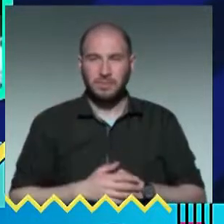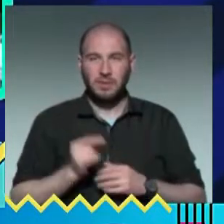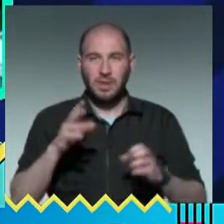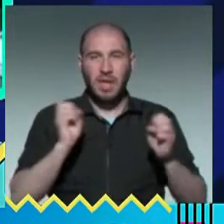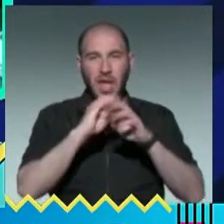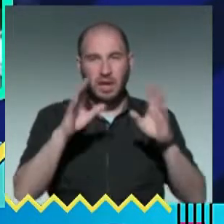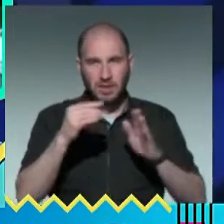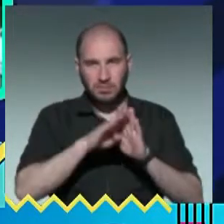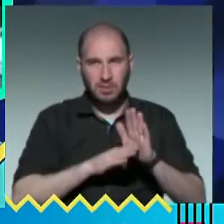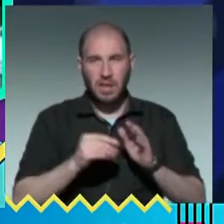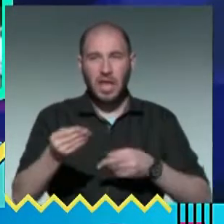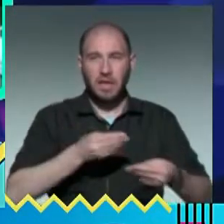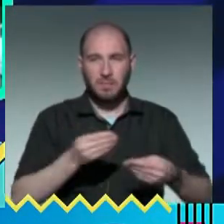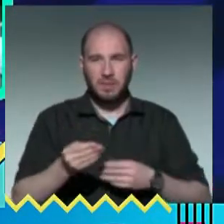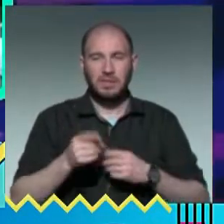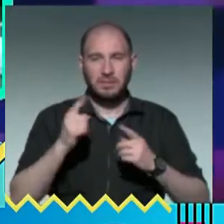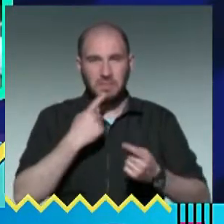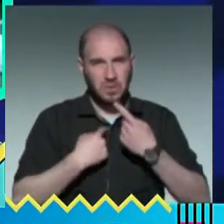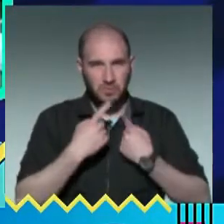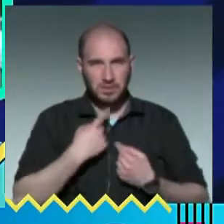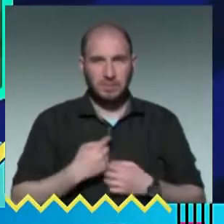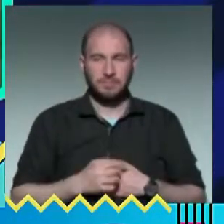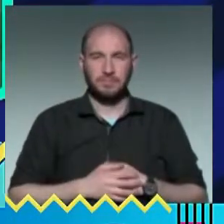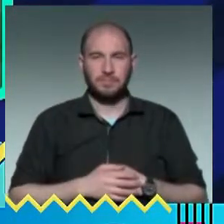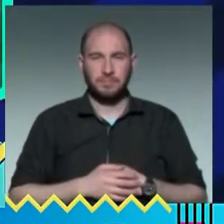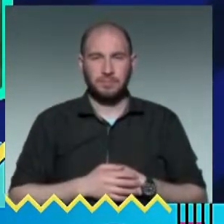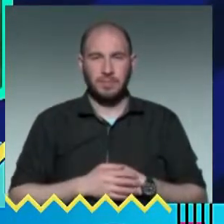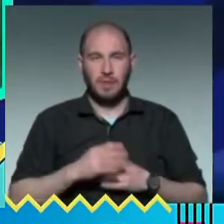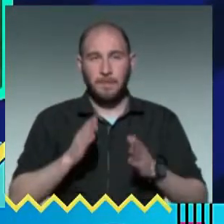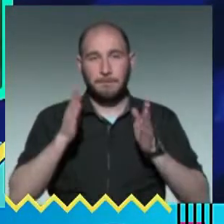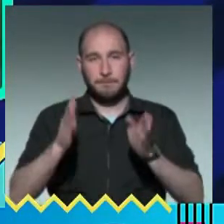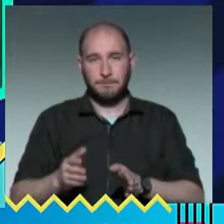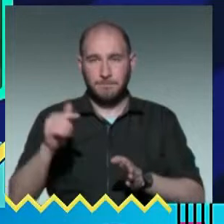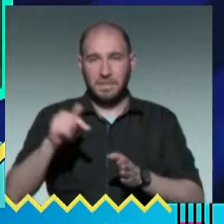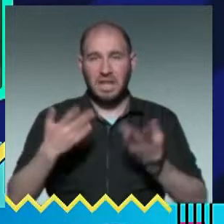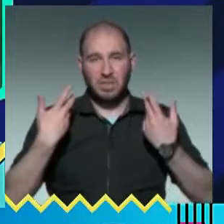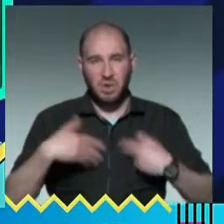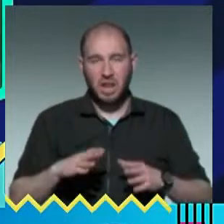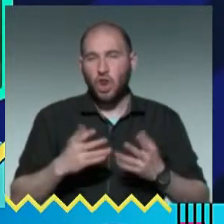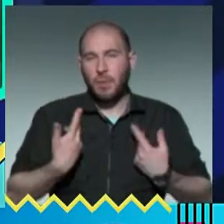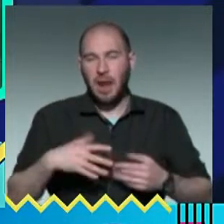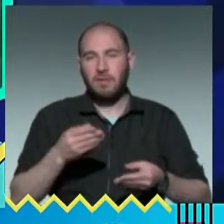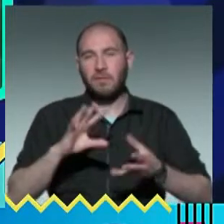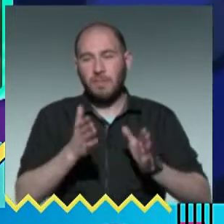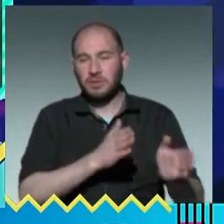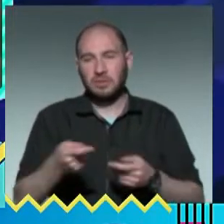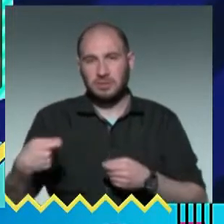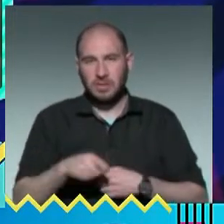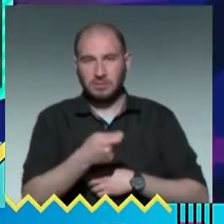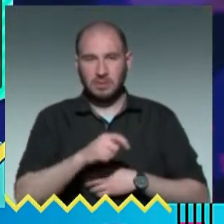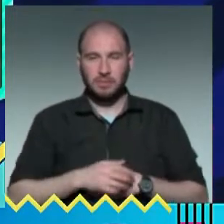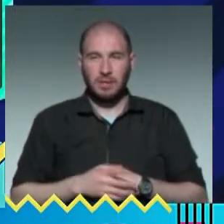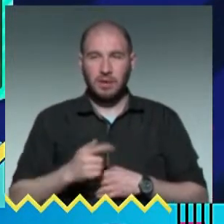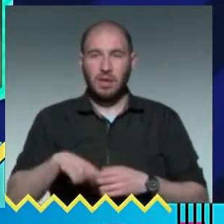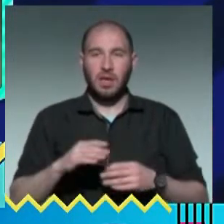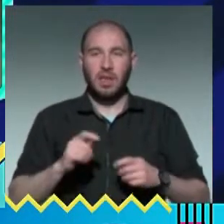aclarar algunas otras cosas. Las empresas también han hecho algunas consultas. Es una instancia natural, normal en este tipo de procesos administrativos.